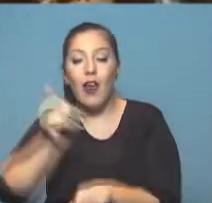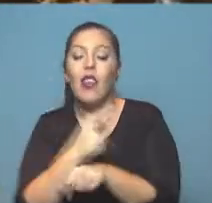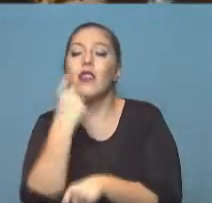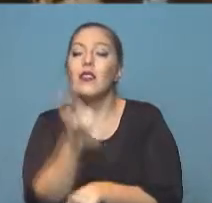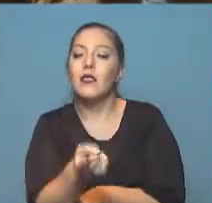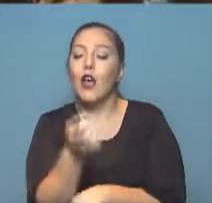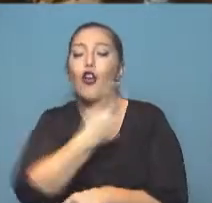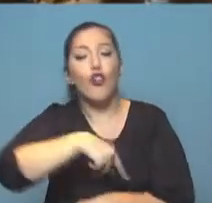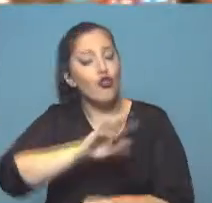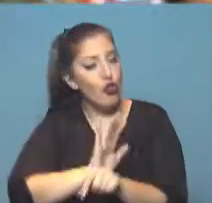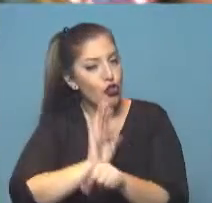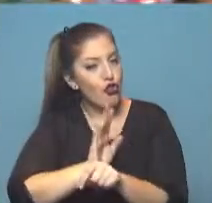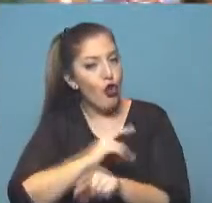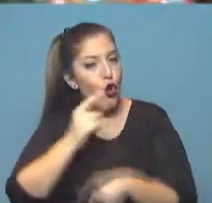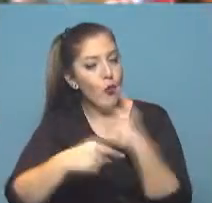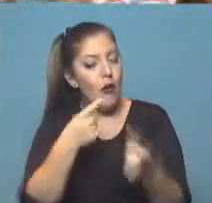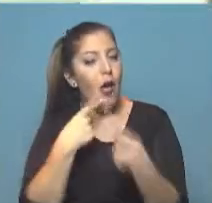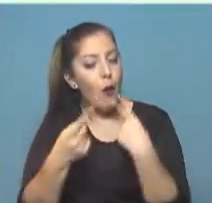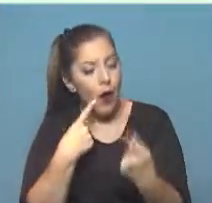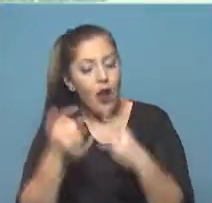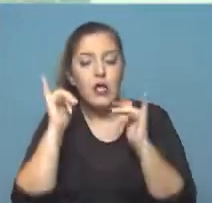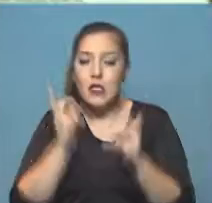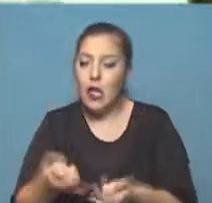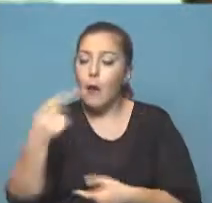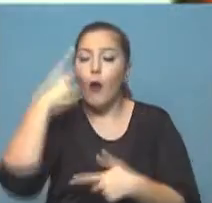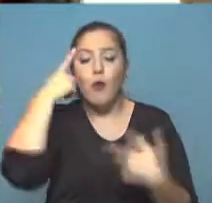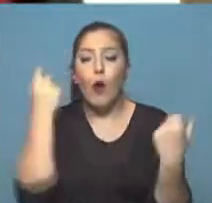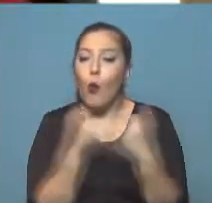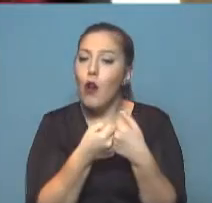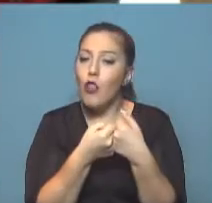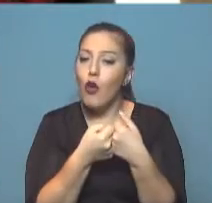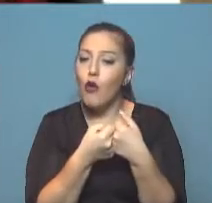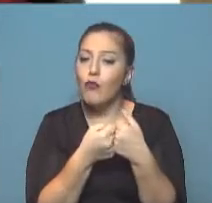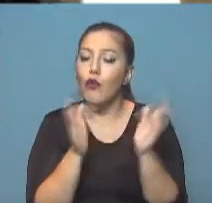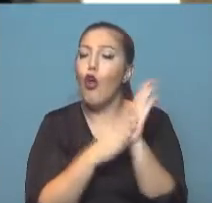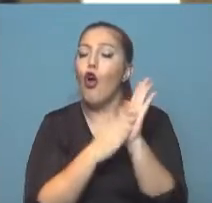de ampliar, de hablar, de conversar, pero este acuerdo es intocable. Hablemos de otras